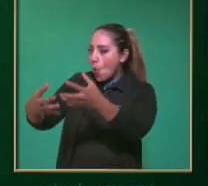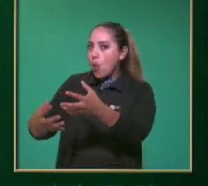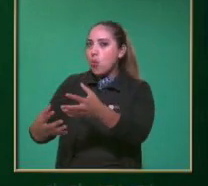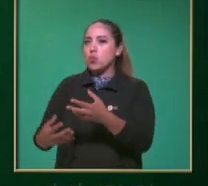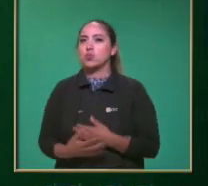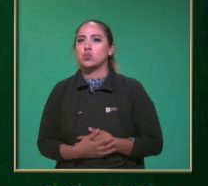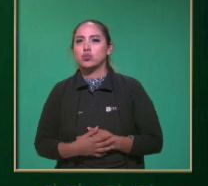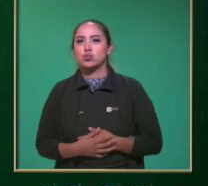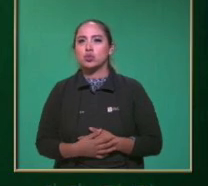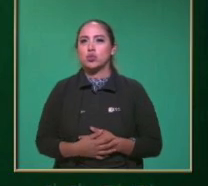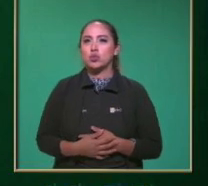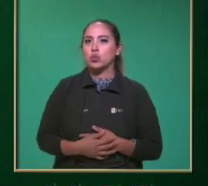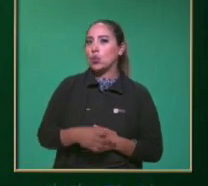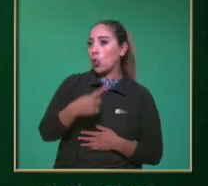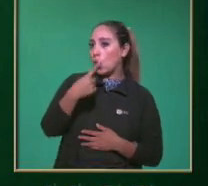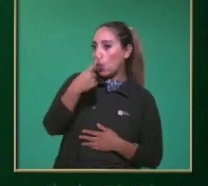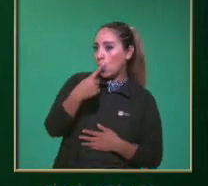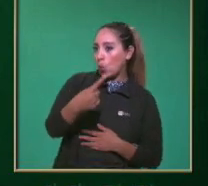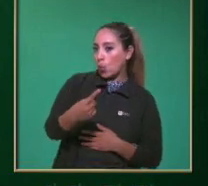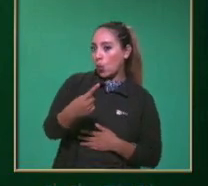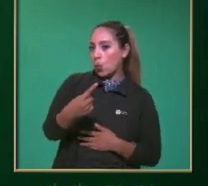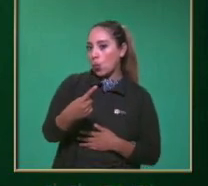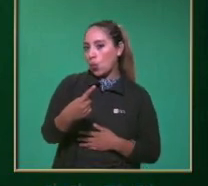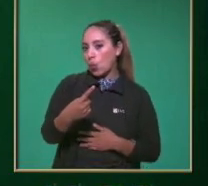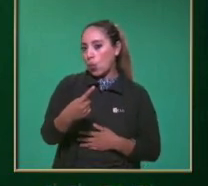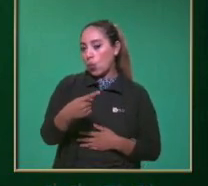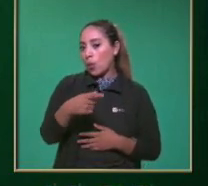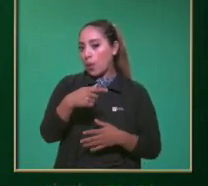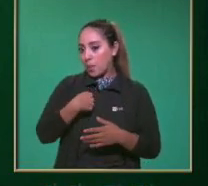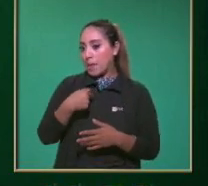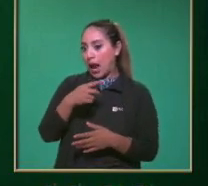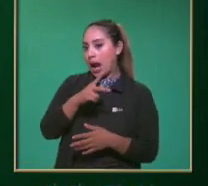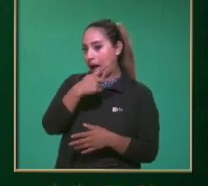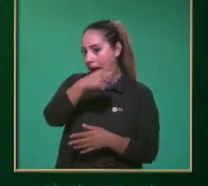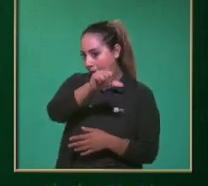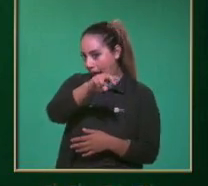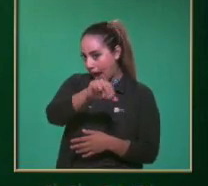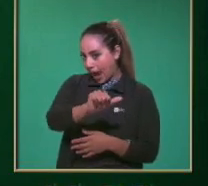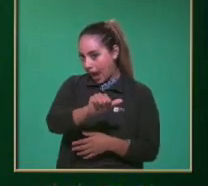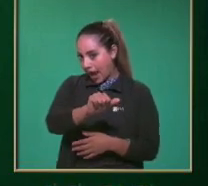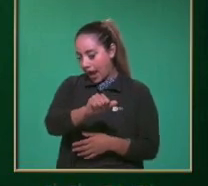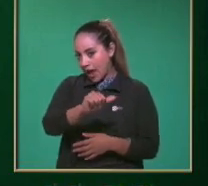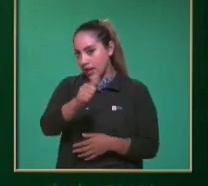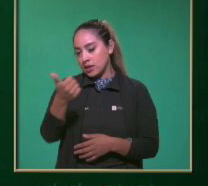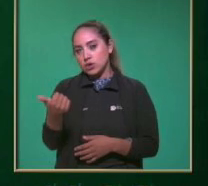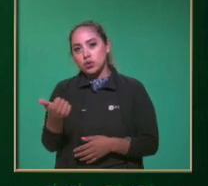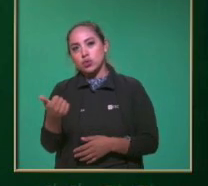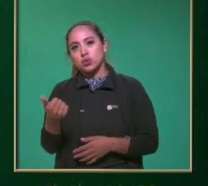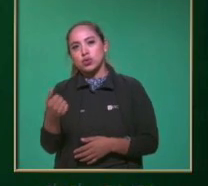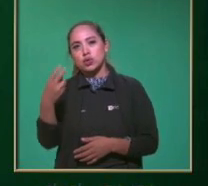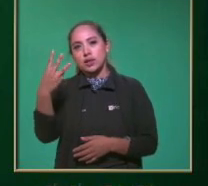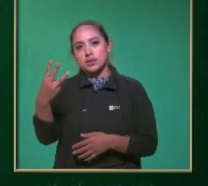más para sus amigas. ¿Cuántos globos le quedarían al señor para vender?